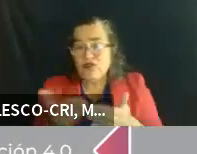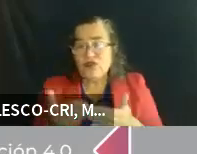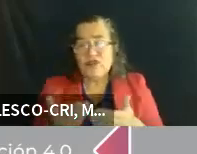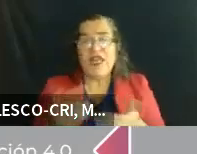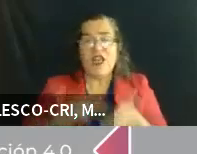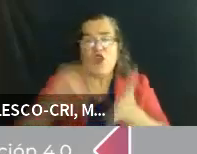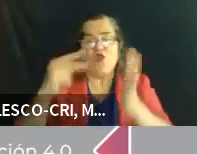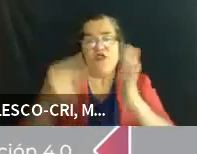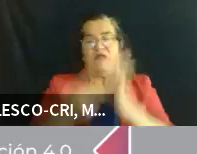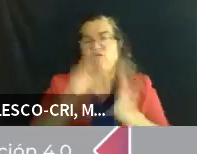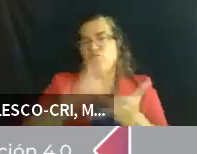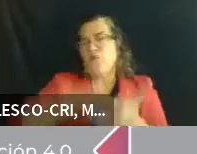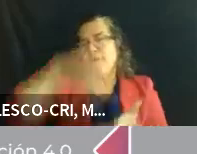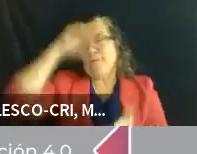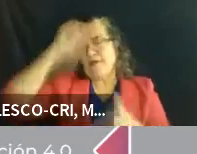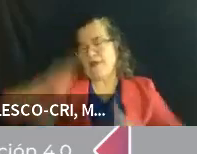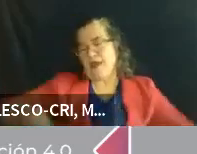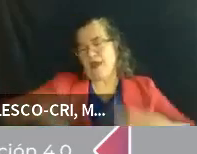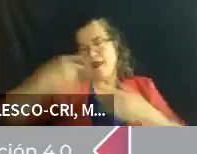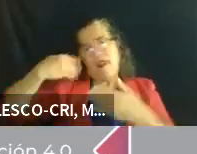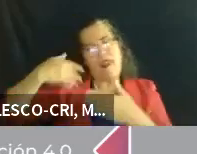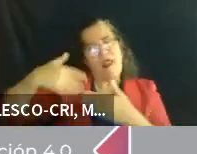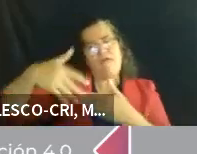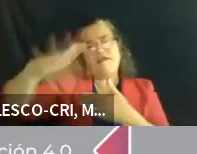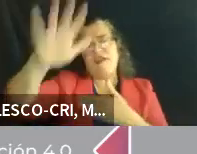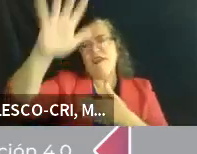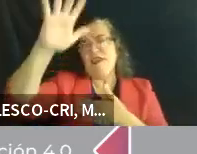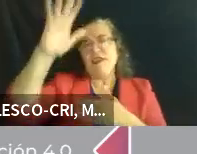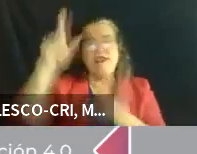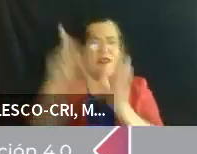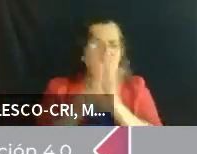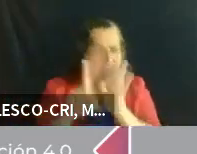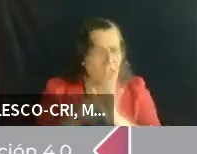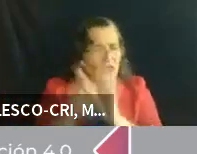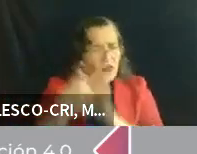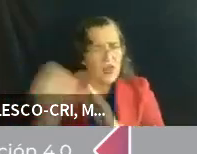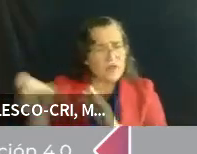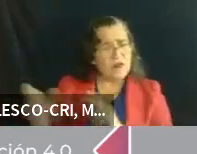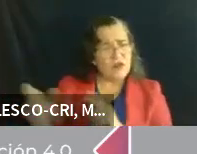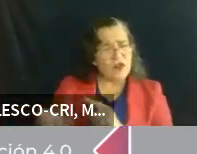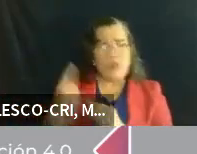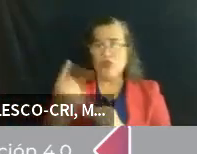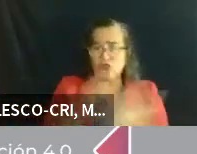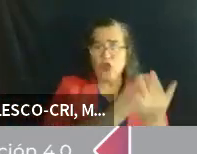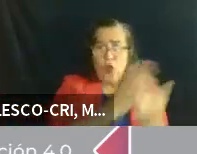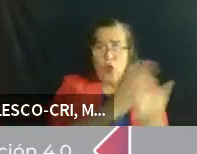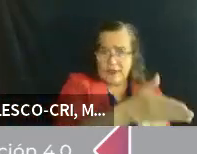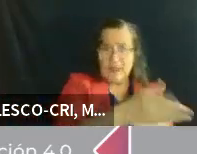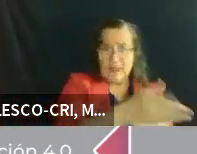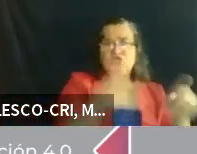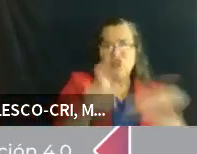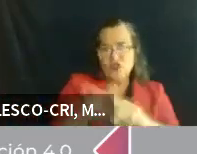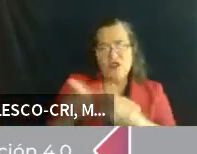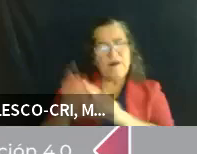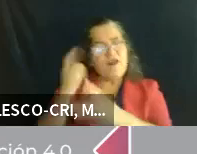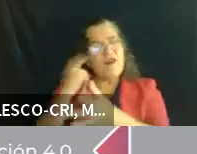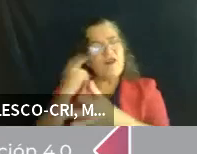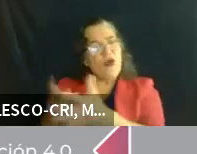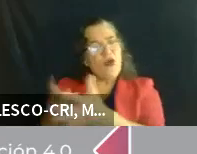de la vida como un derecho legítimo de las personas, no solo en cuanto al acceso, sino también en cuanto a su reconocimiento.